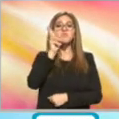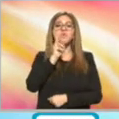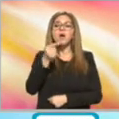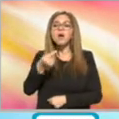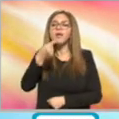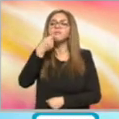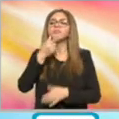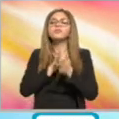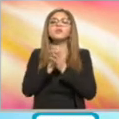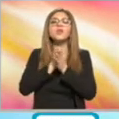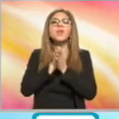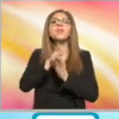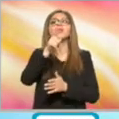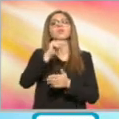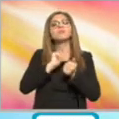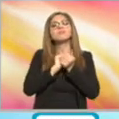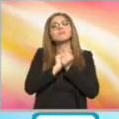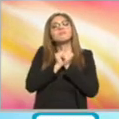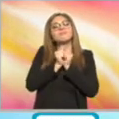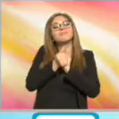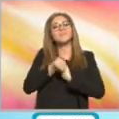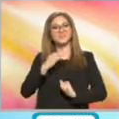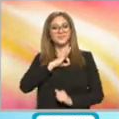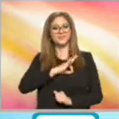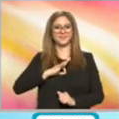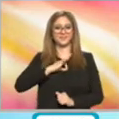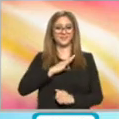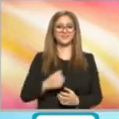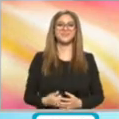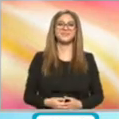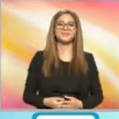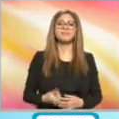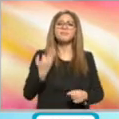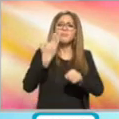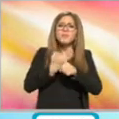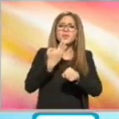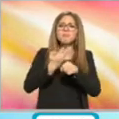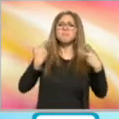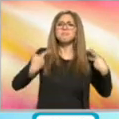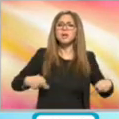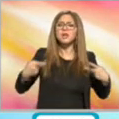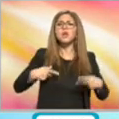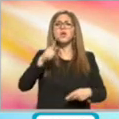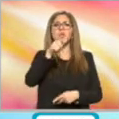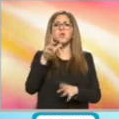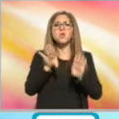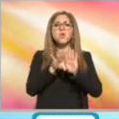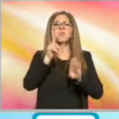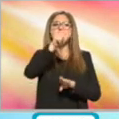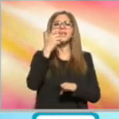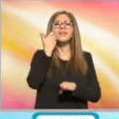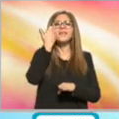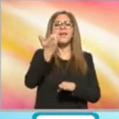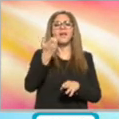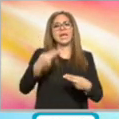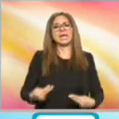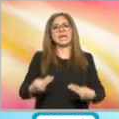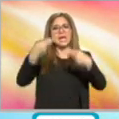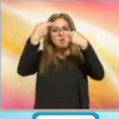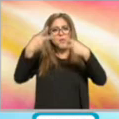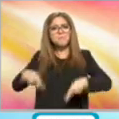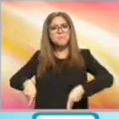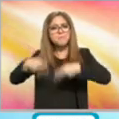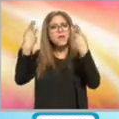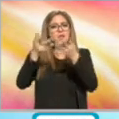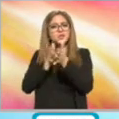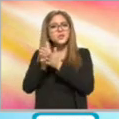una persona entonces que pues estés, por ejemplo, escuchándonos a nosotros en este momento, iniciarse en este negocio de los chocolates artesanales?